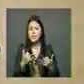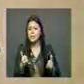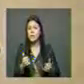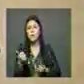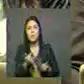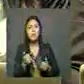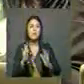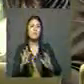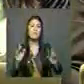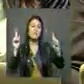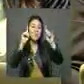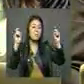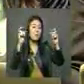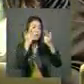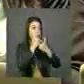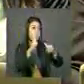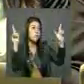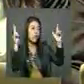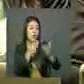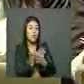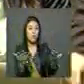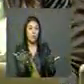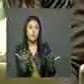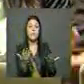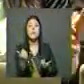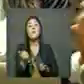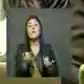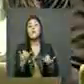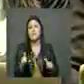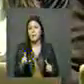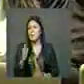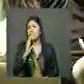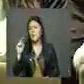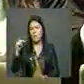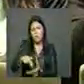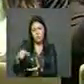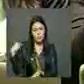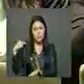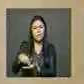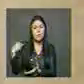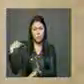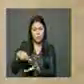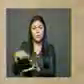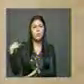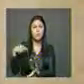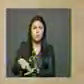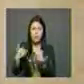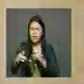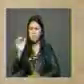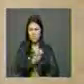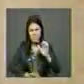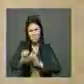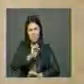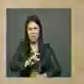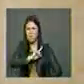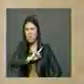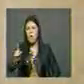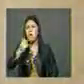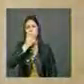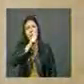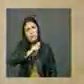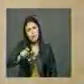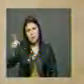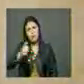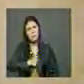perspectiva liberal. En efecto, prominentes autores liberales defienden a muerte, con razón, la posibilidad de que las personas tomen